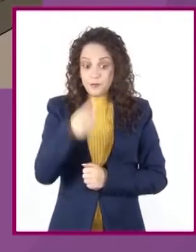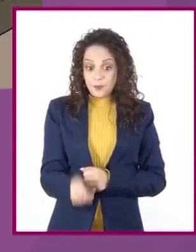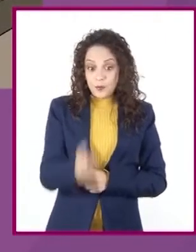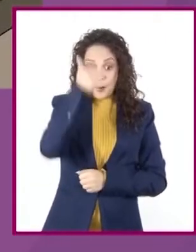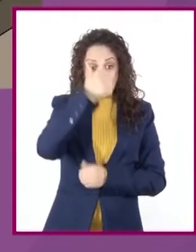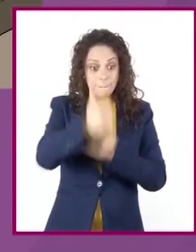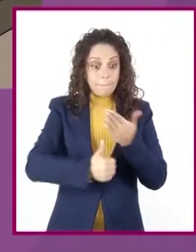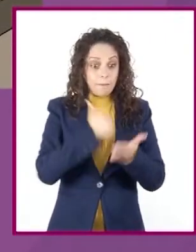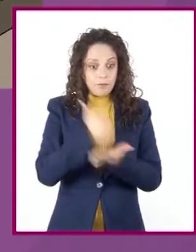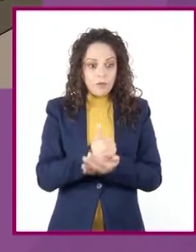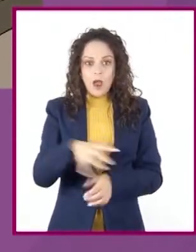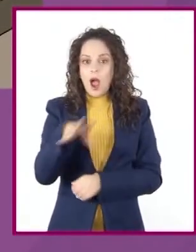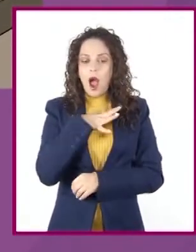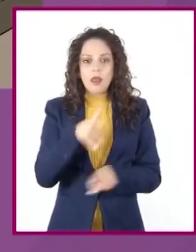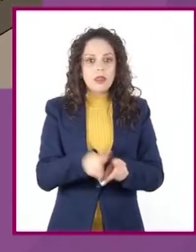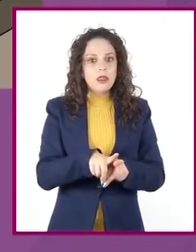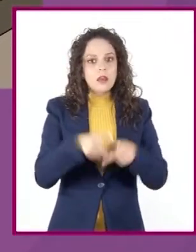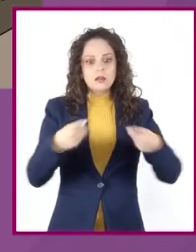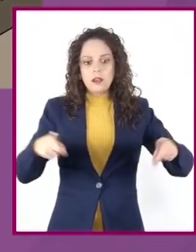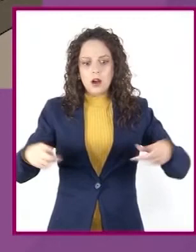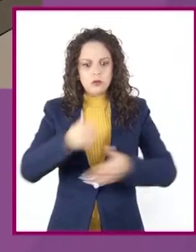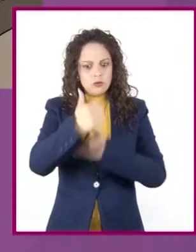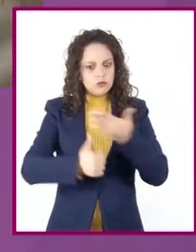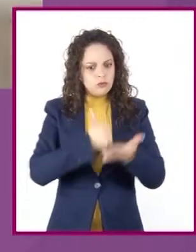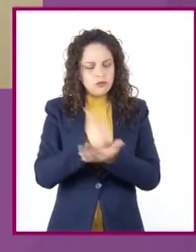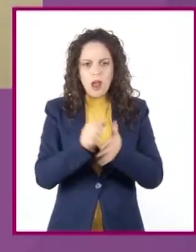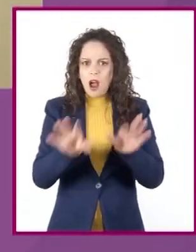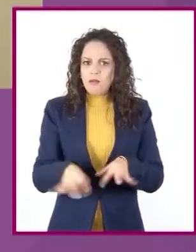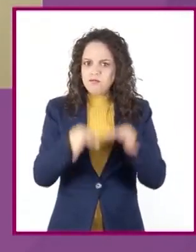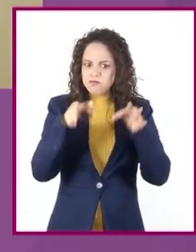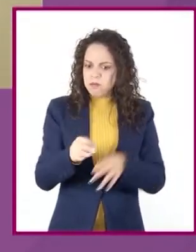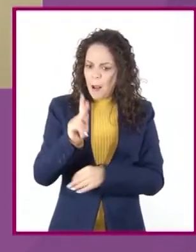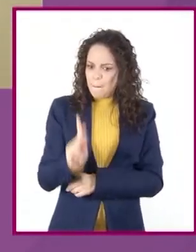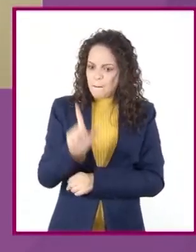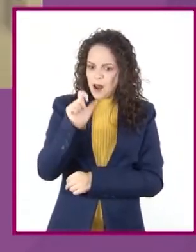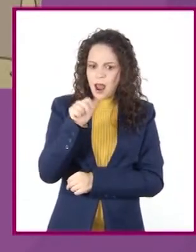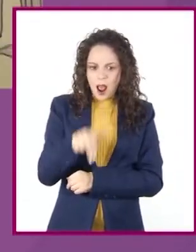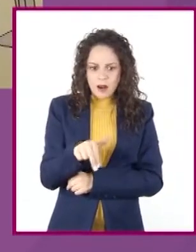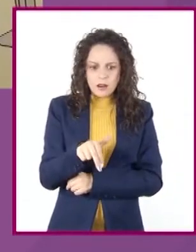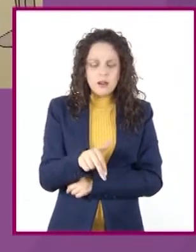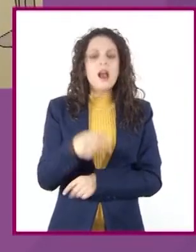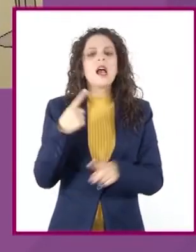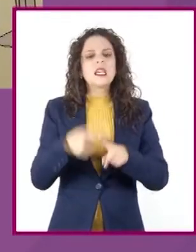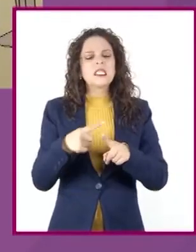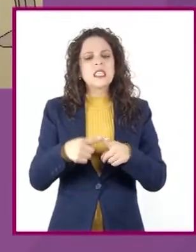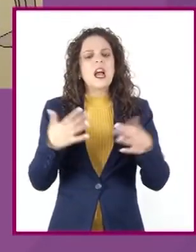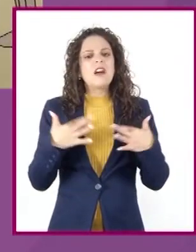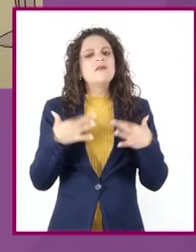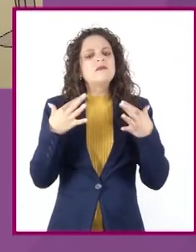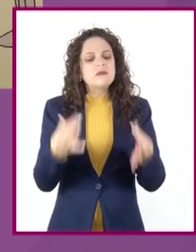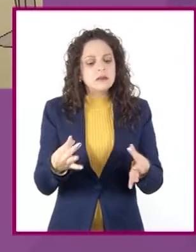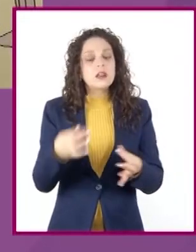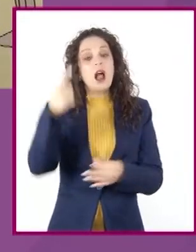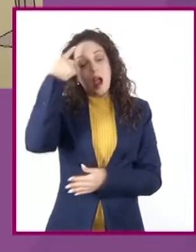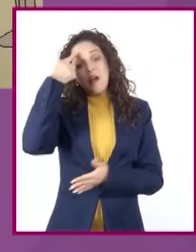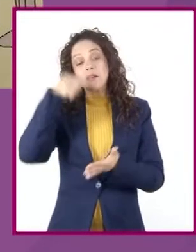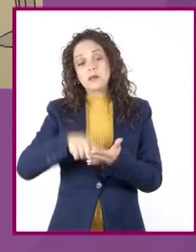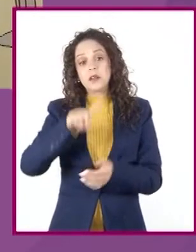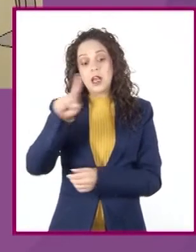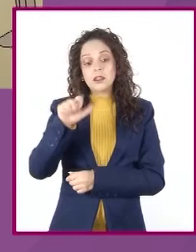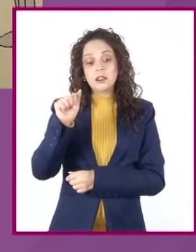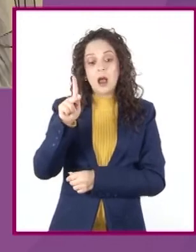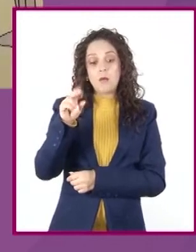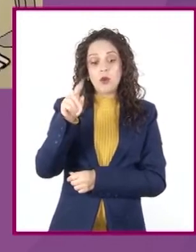con un desarrollo urbano planificado. Se cree que sus fundadores fueron zapotecos, que habitaban San José